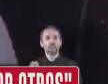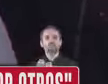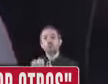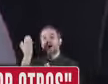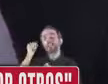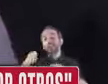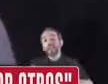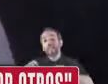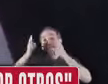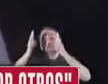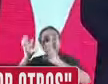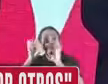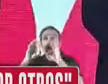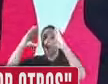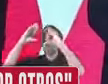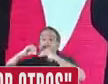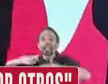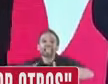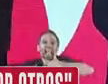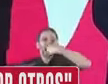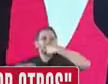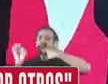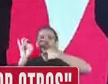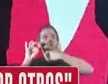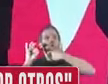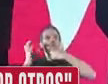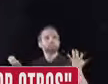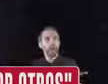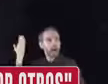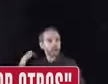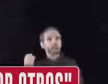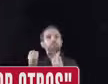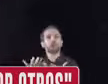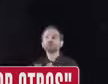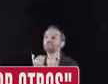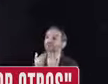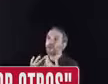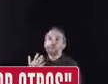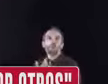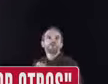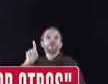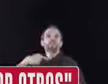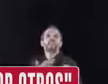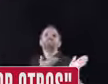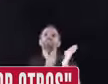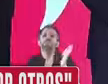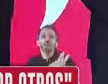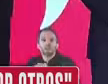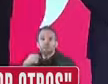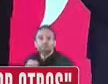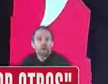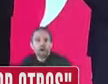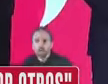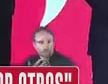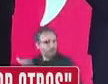se prendía la calefacción o la aprendían de tal a cuánto nada más porque no se sabía cuánto venía la factura la gente